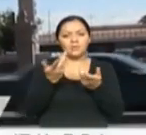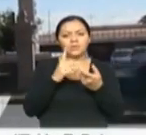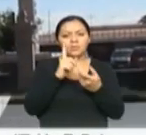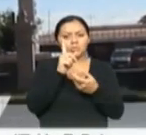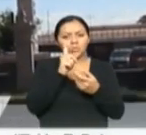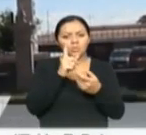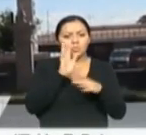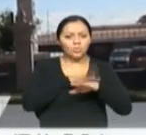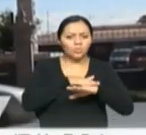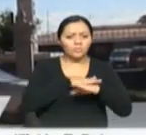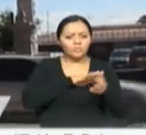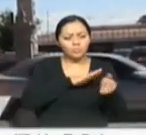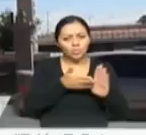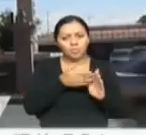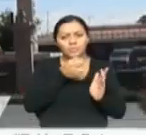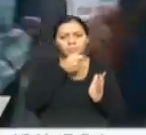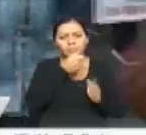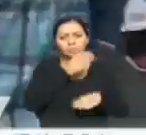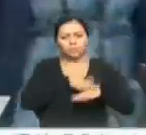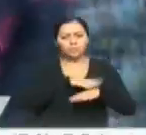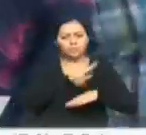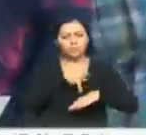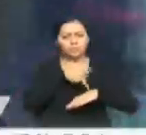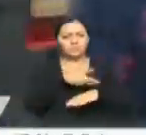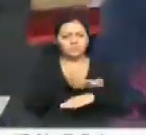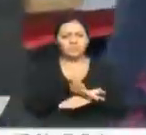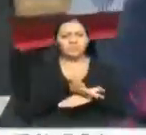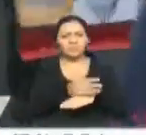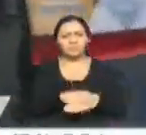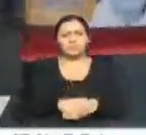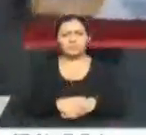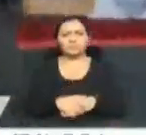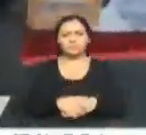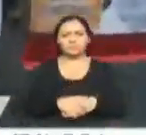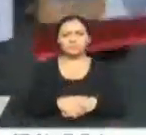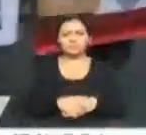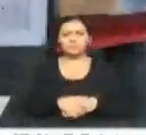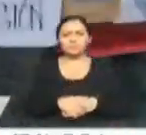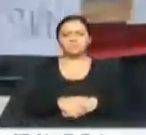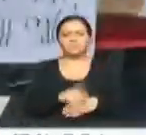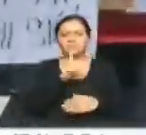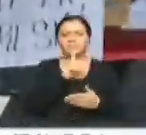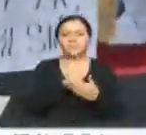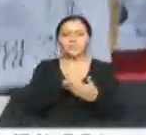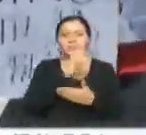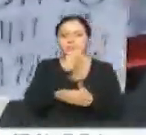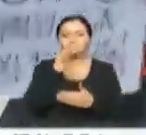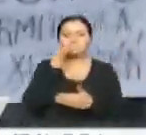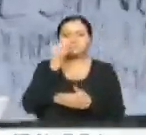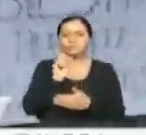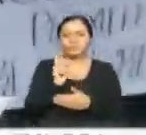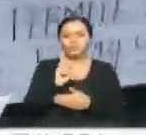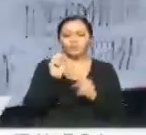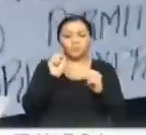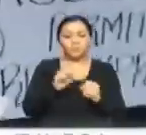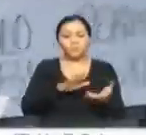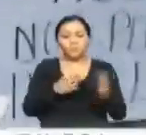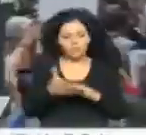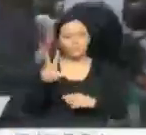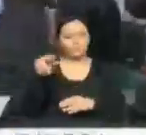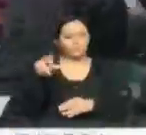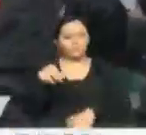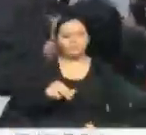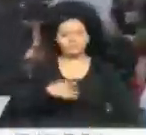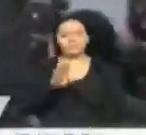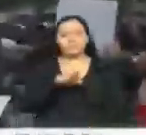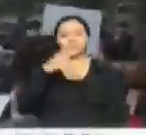colaboradores pague con su vida el precio de la profesión. La verdad no se calla, ni con muertos ni con balas. El